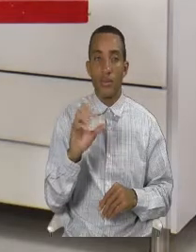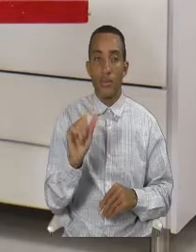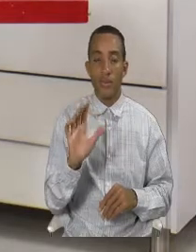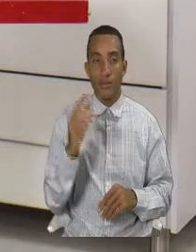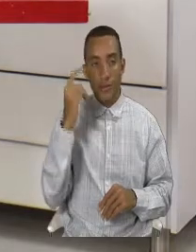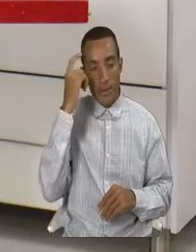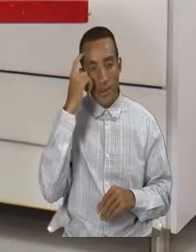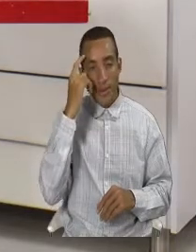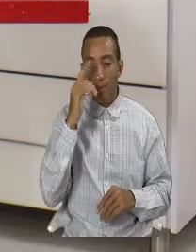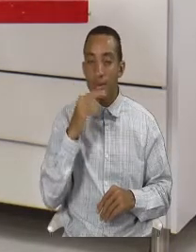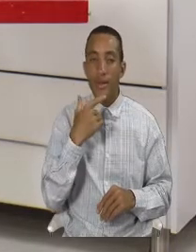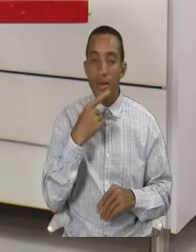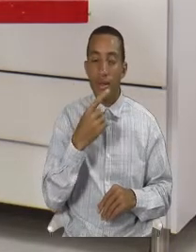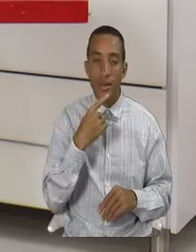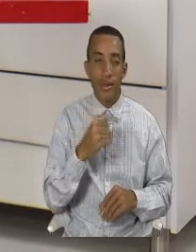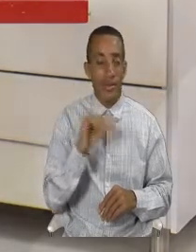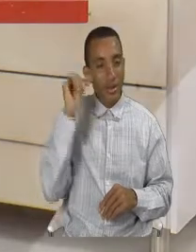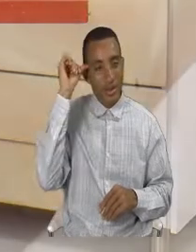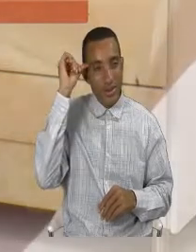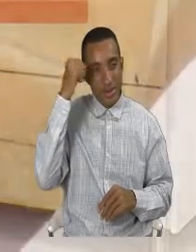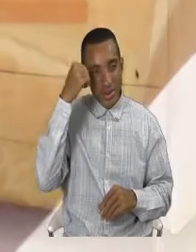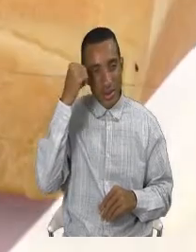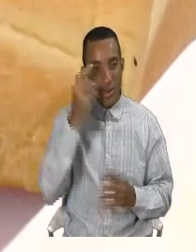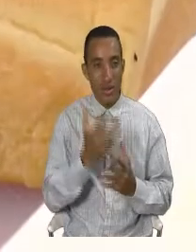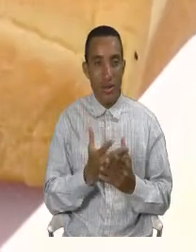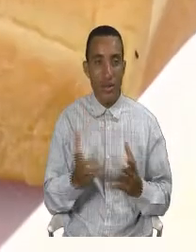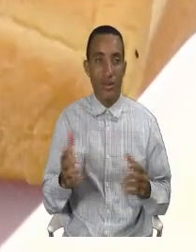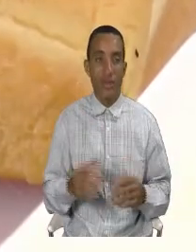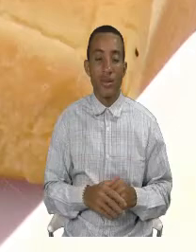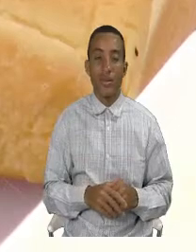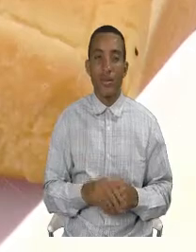retentiva de recordar toda la gente que entra,